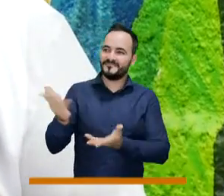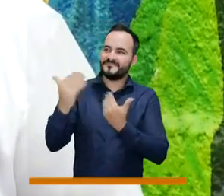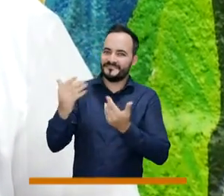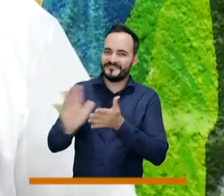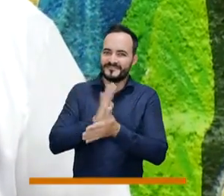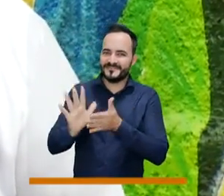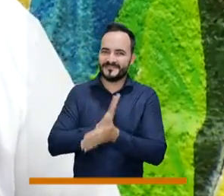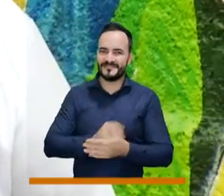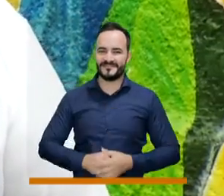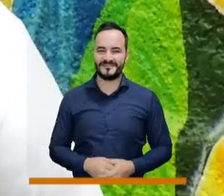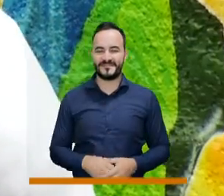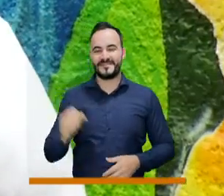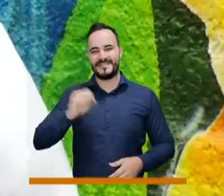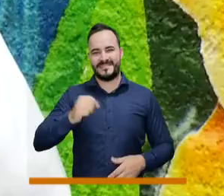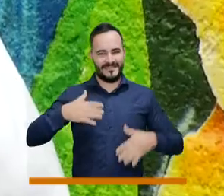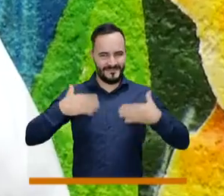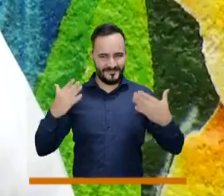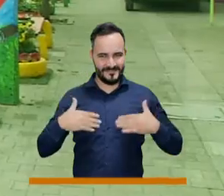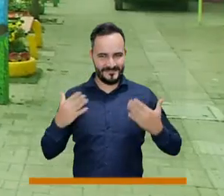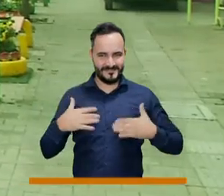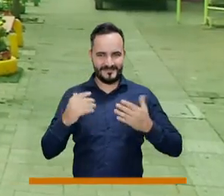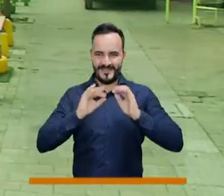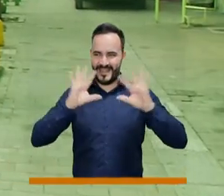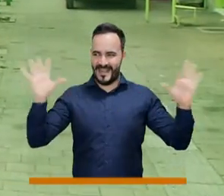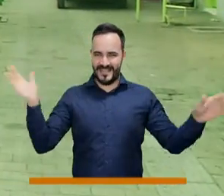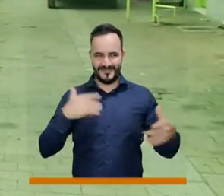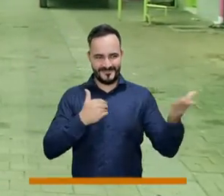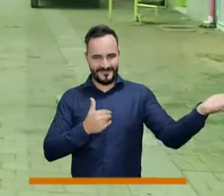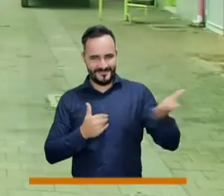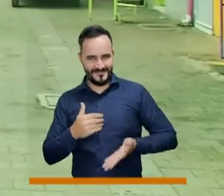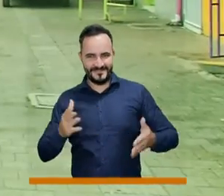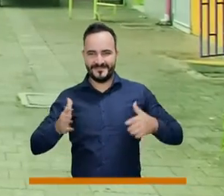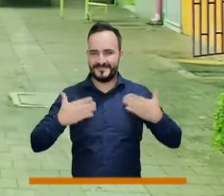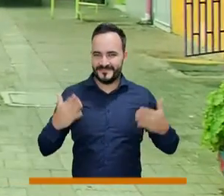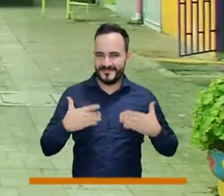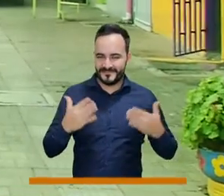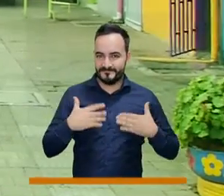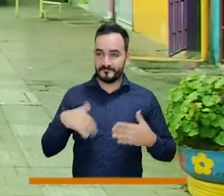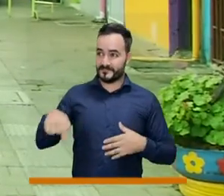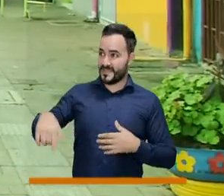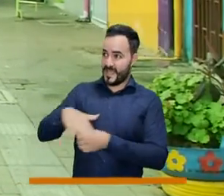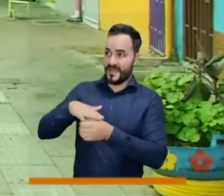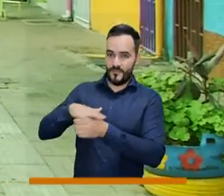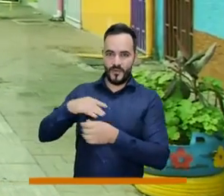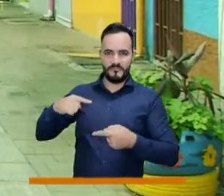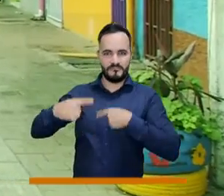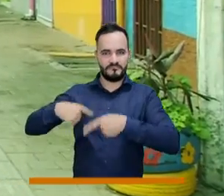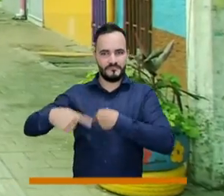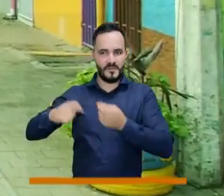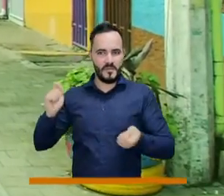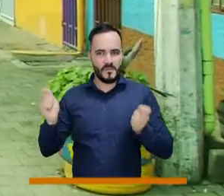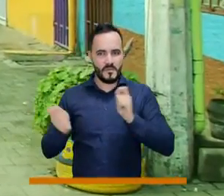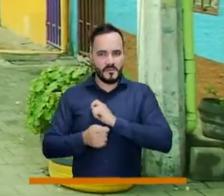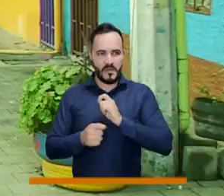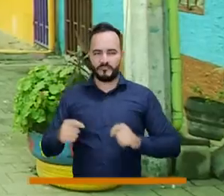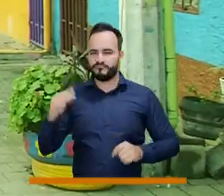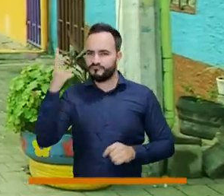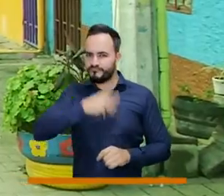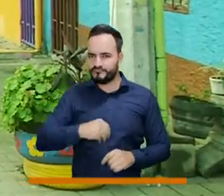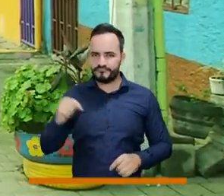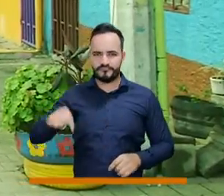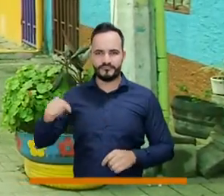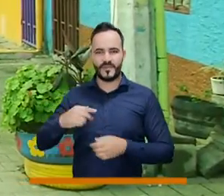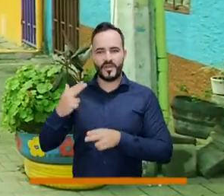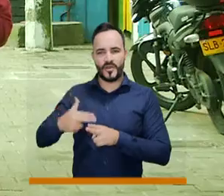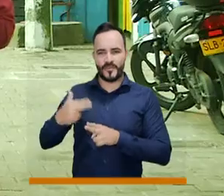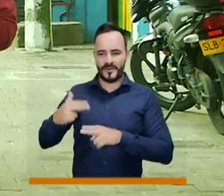acá, porque ahora que se arregló este lugar tan bonito que se llama la Cuadra de la Transformación, vemos que